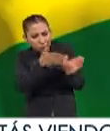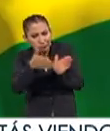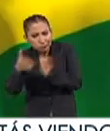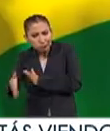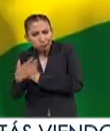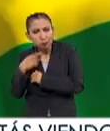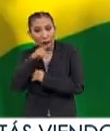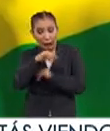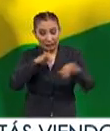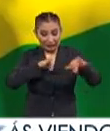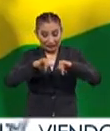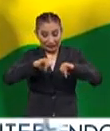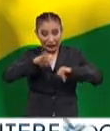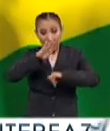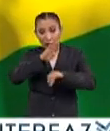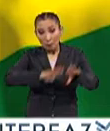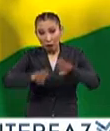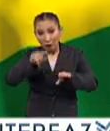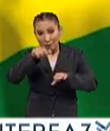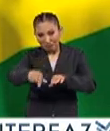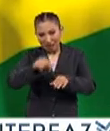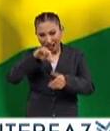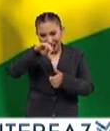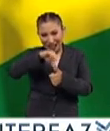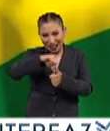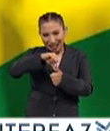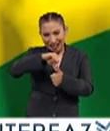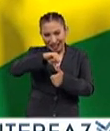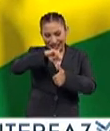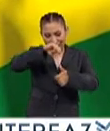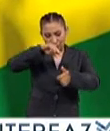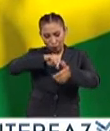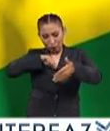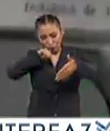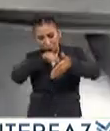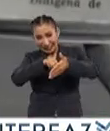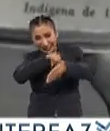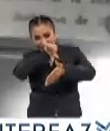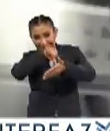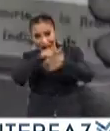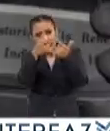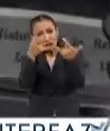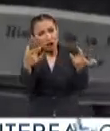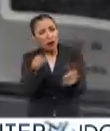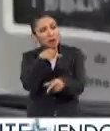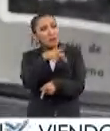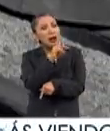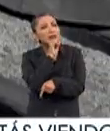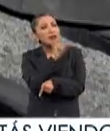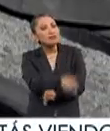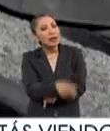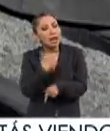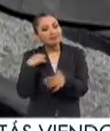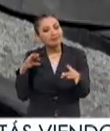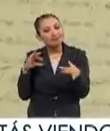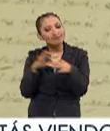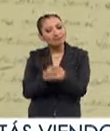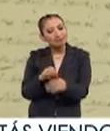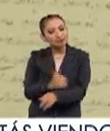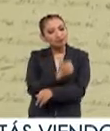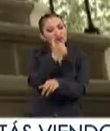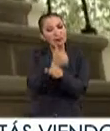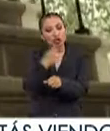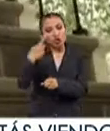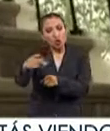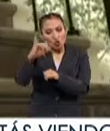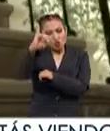La ubicación geográfica de Bolivia en el corazón de Sudamérica ha marcado su historia, pero también ha formado parte en la consolidación